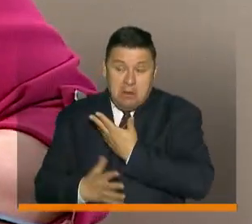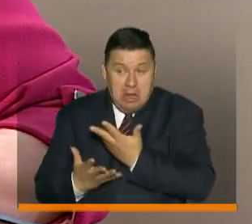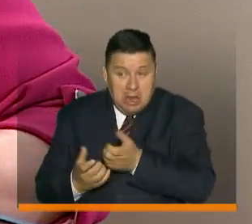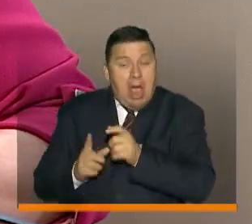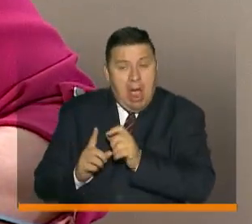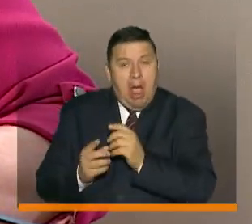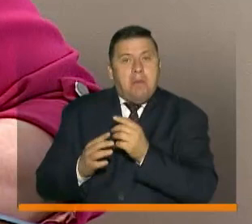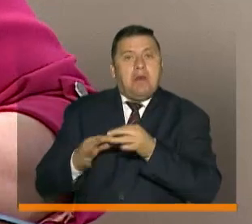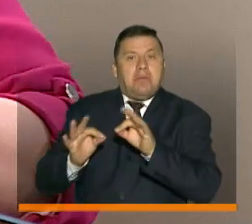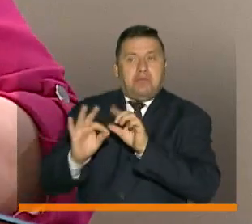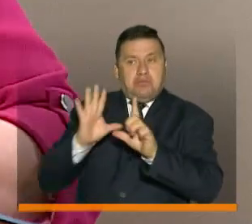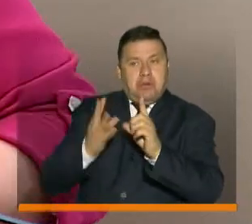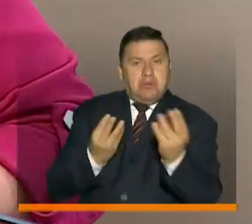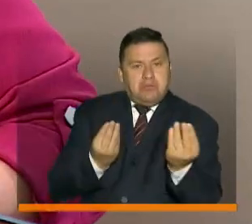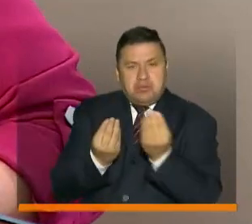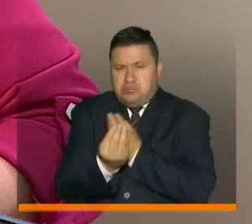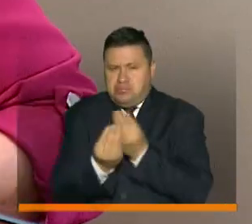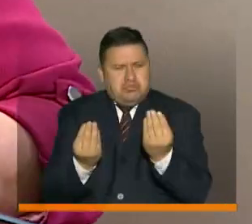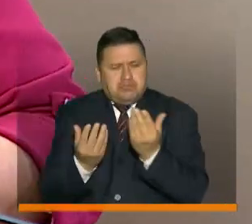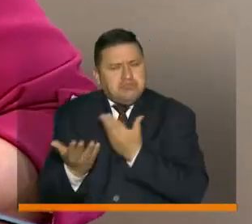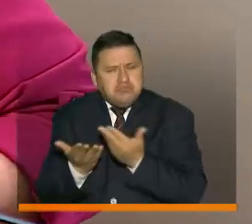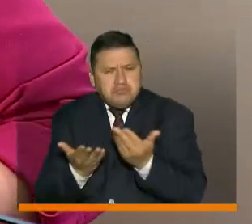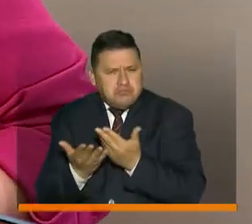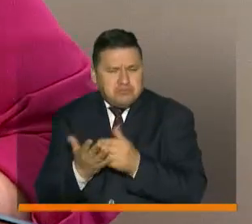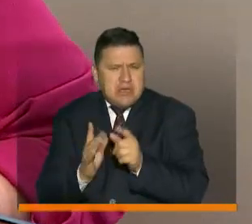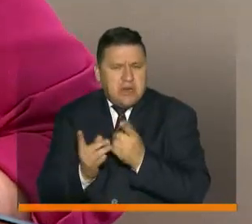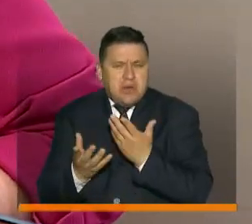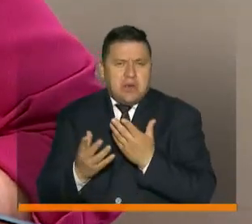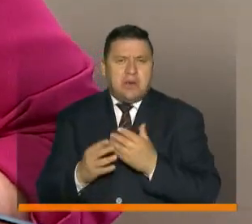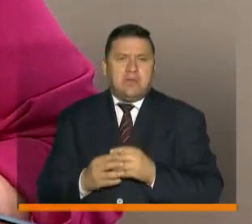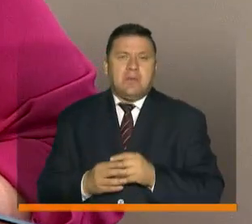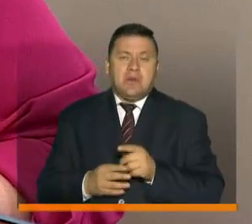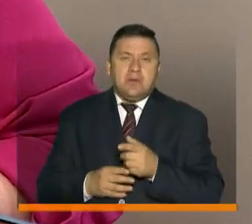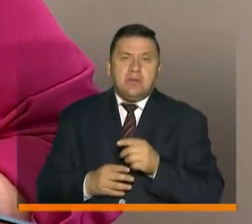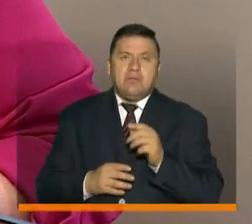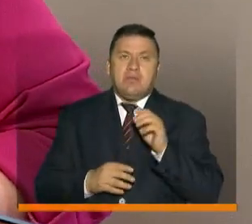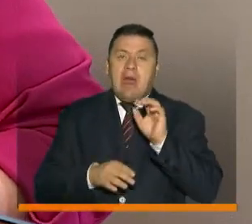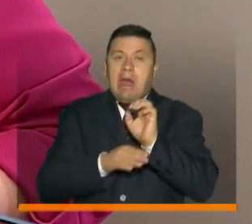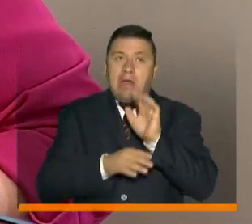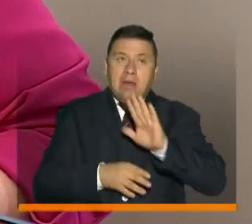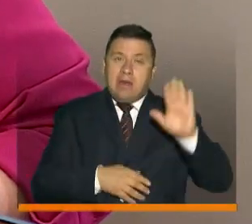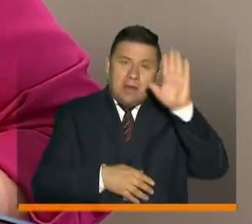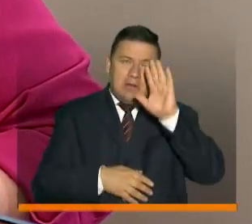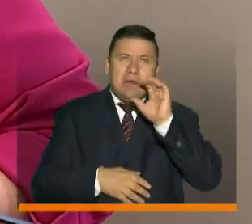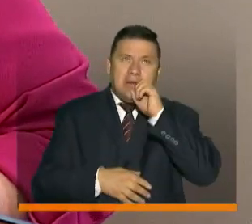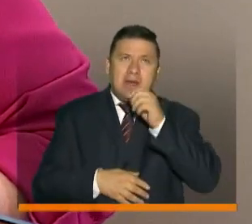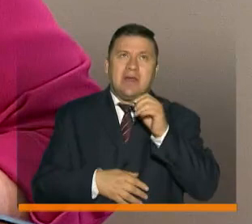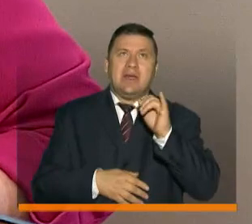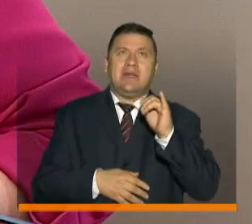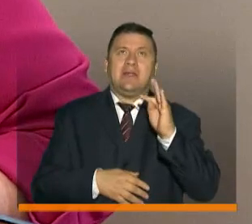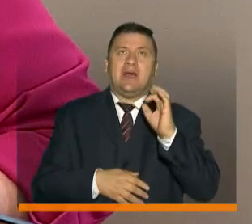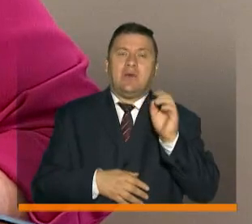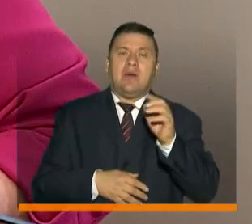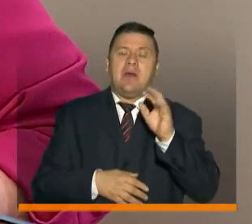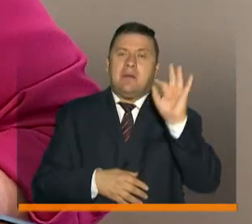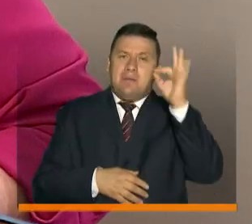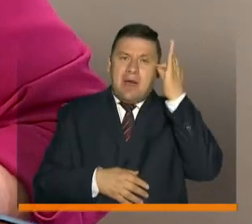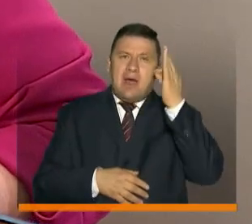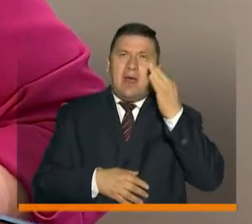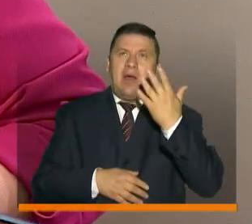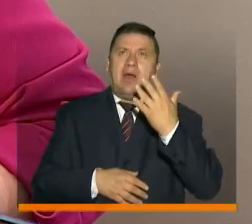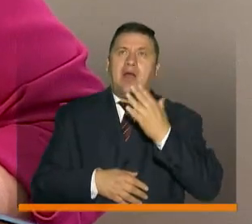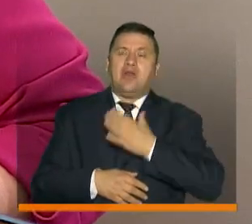para acompañar a estos estudiantes. Destaco igual que vienen preparándose entidades territoriales como Barranca, Itagüí, Pitalito, Palmira,